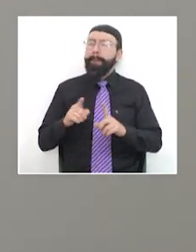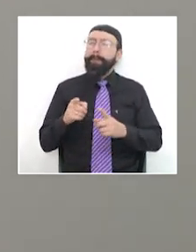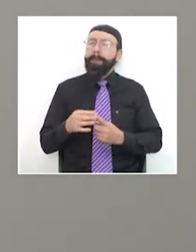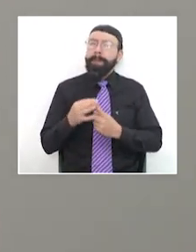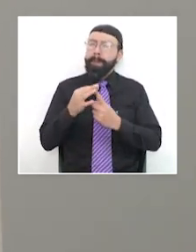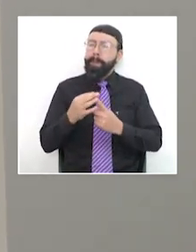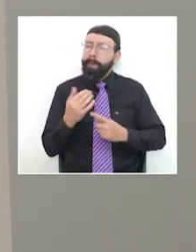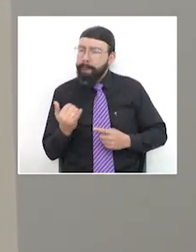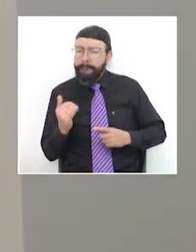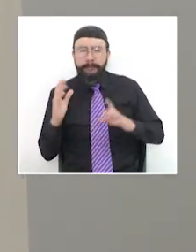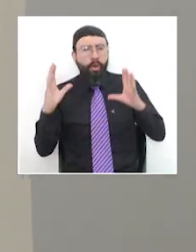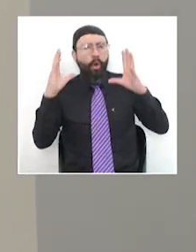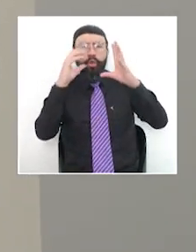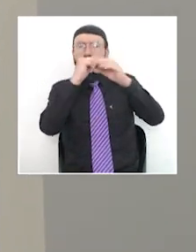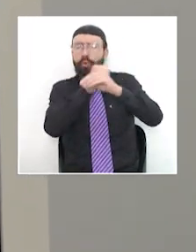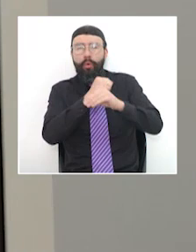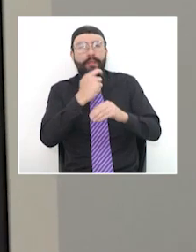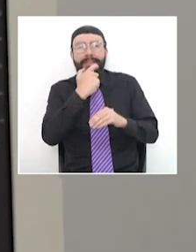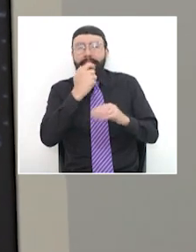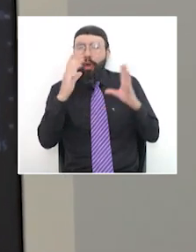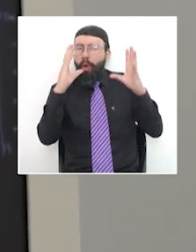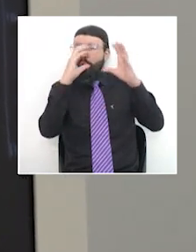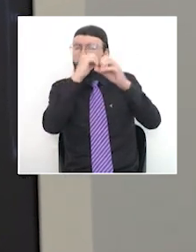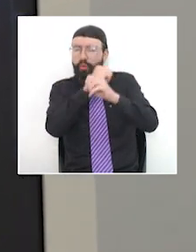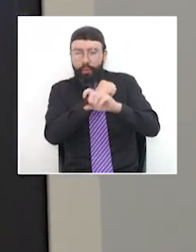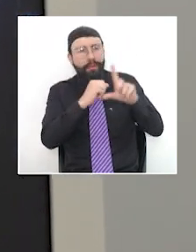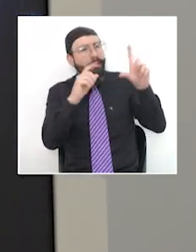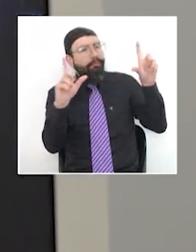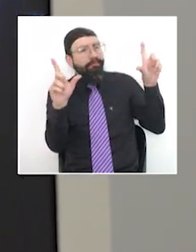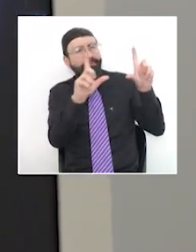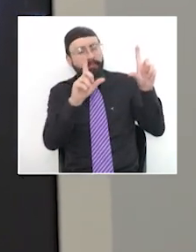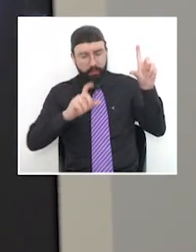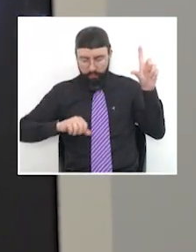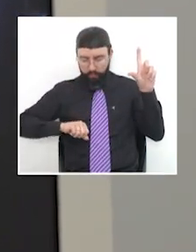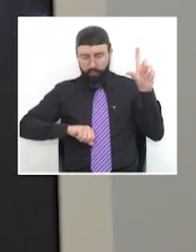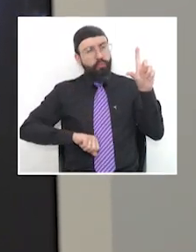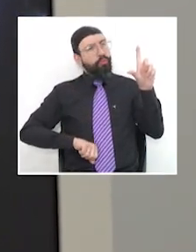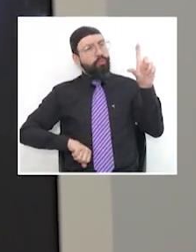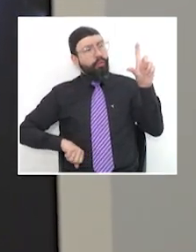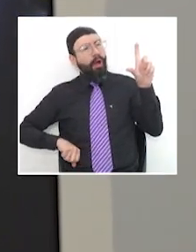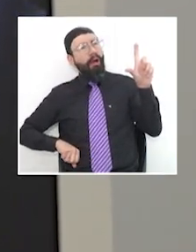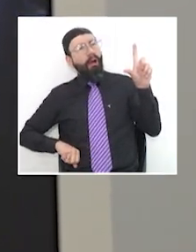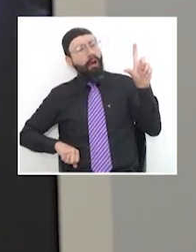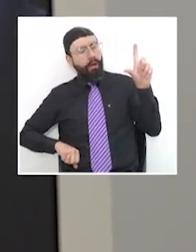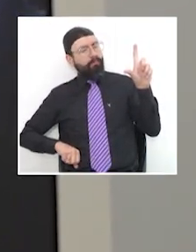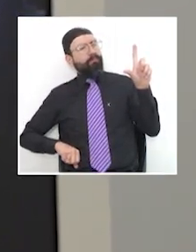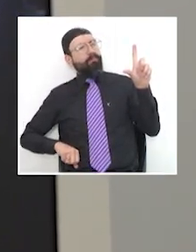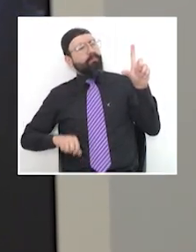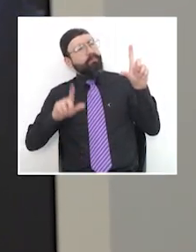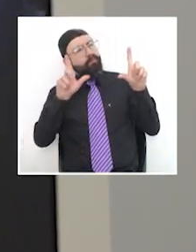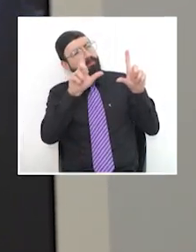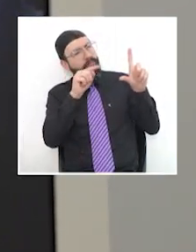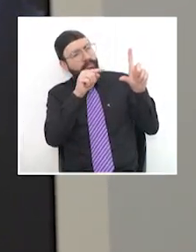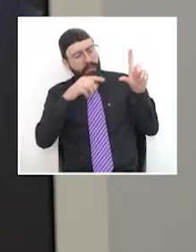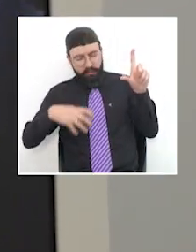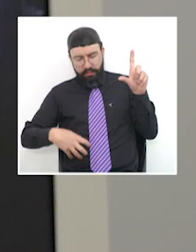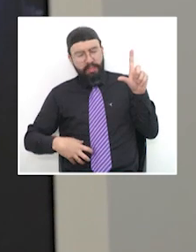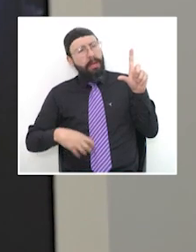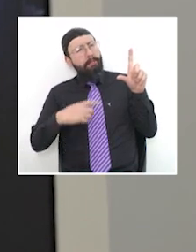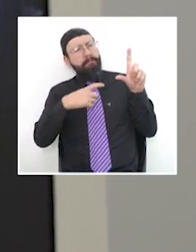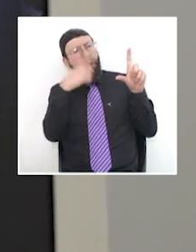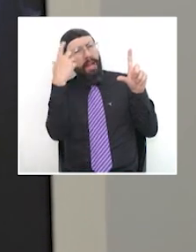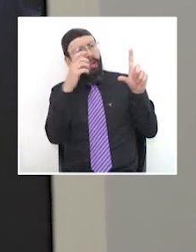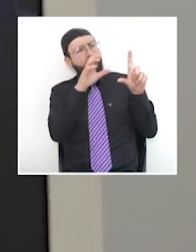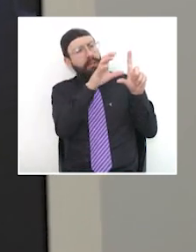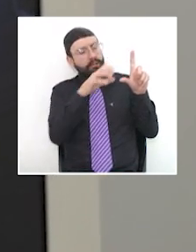es oscuro, es un gris oscuro. Cuando nosotros empezamos a ver estas zonitas aquí, que vemos como más